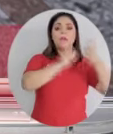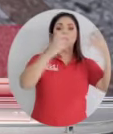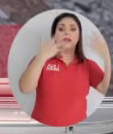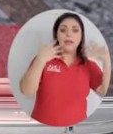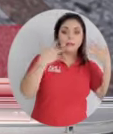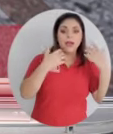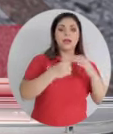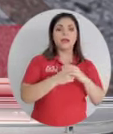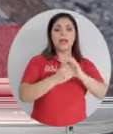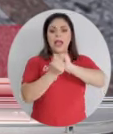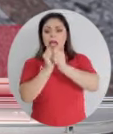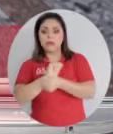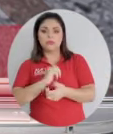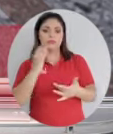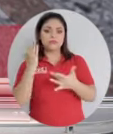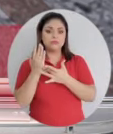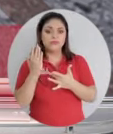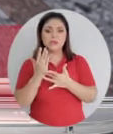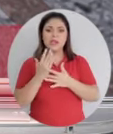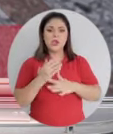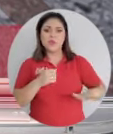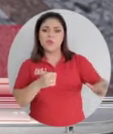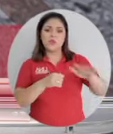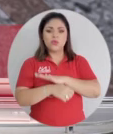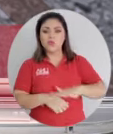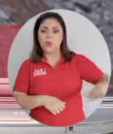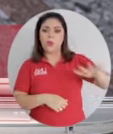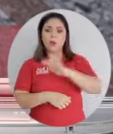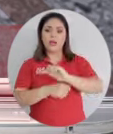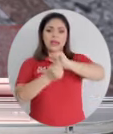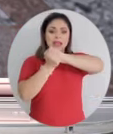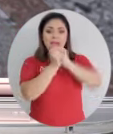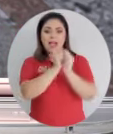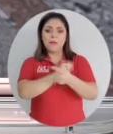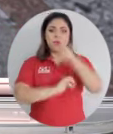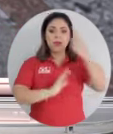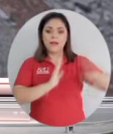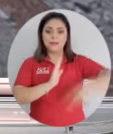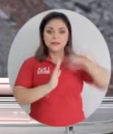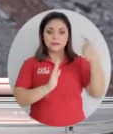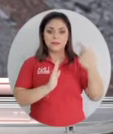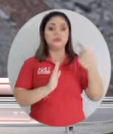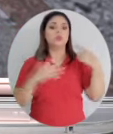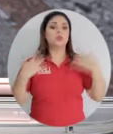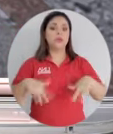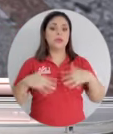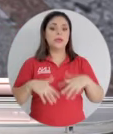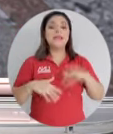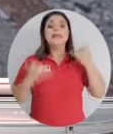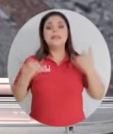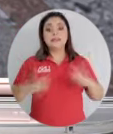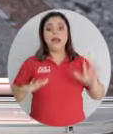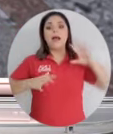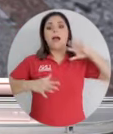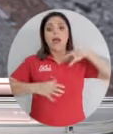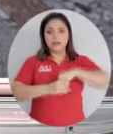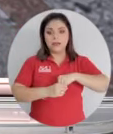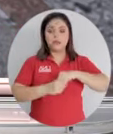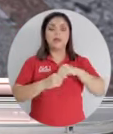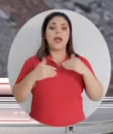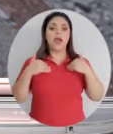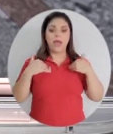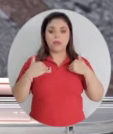tecnológica. Y entonces todos esos cambios de una sola vez con problemas estructurales internos, como la educación, ¿verdad?